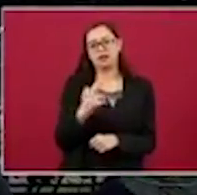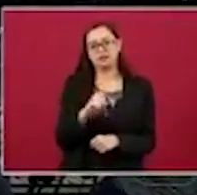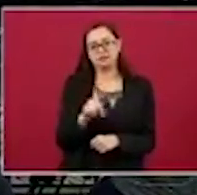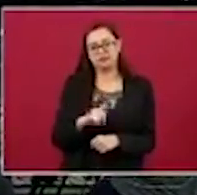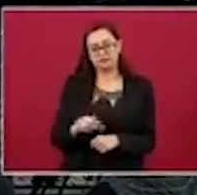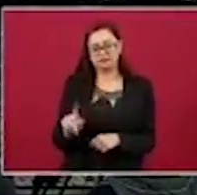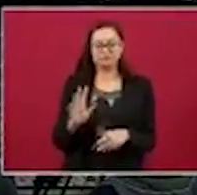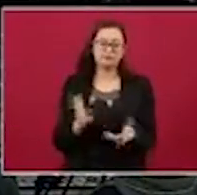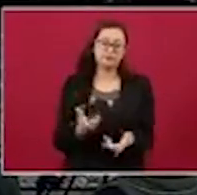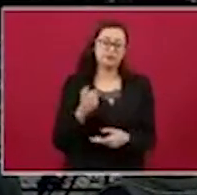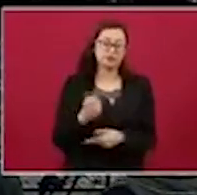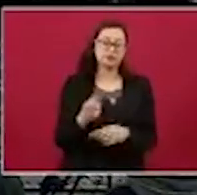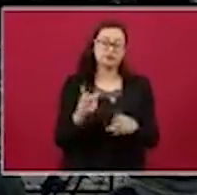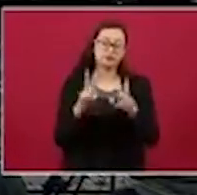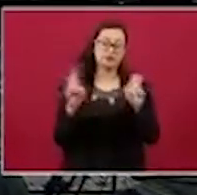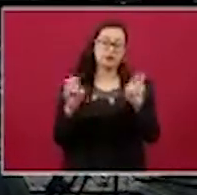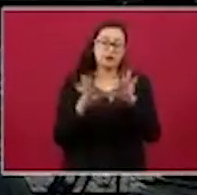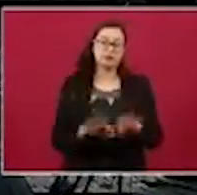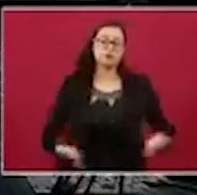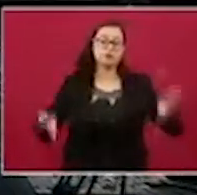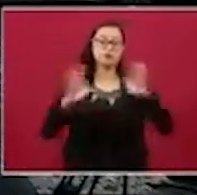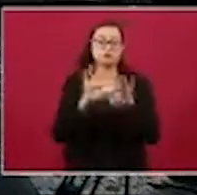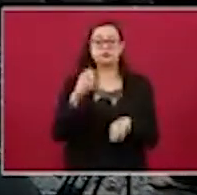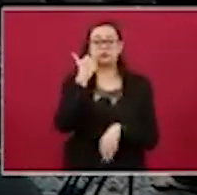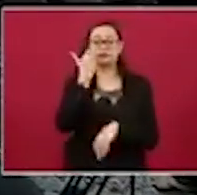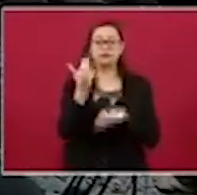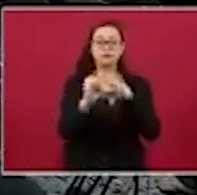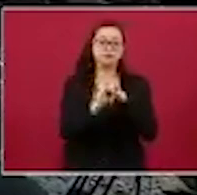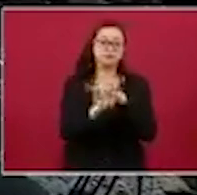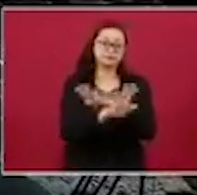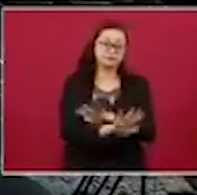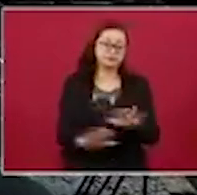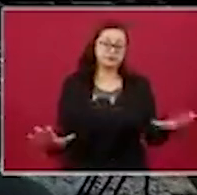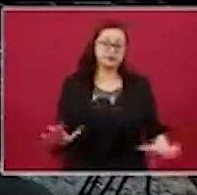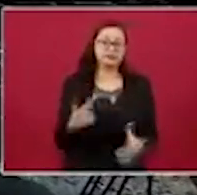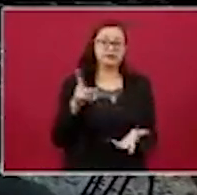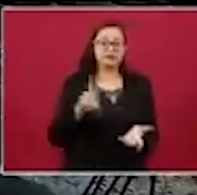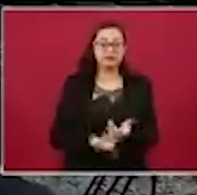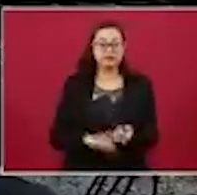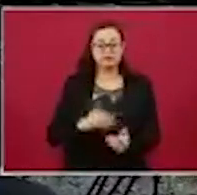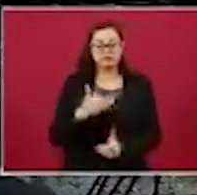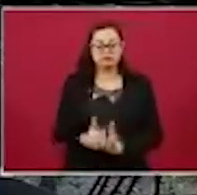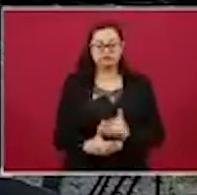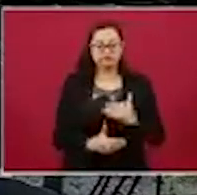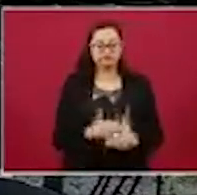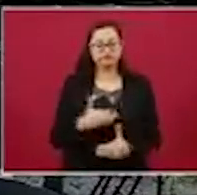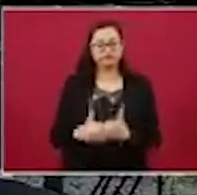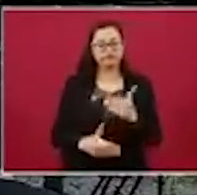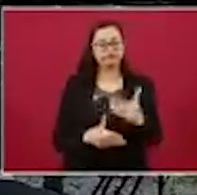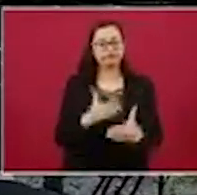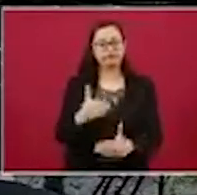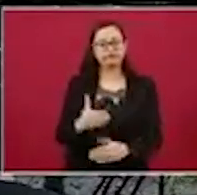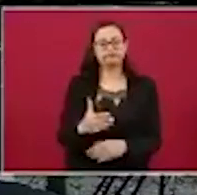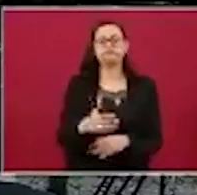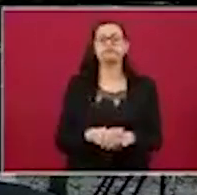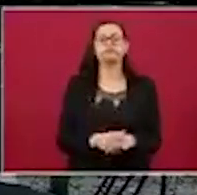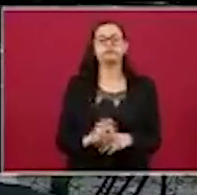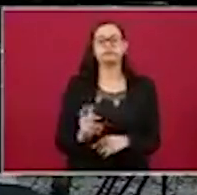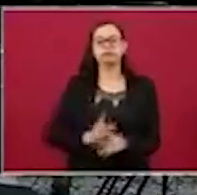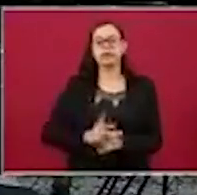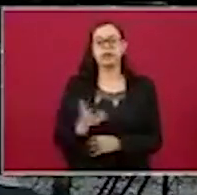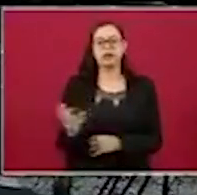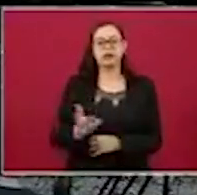será una decisión en donde no hay intereses de por medio todos estos procesos que se están llevando a